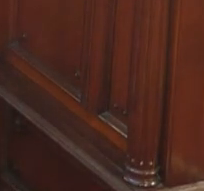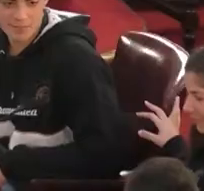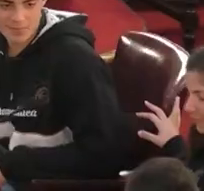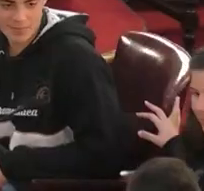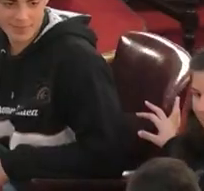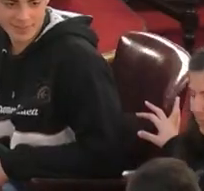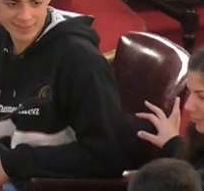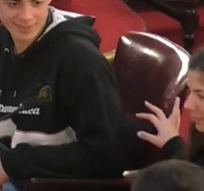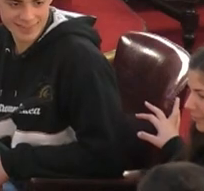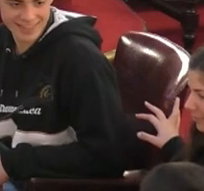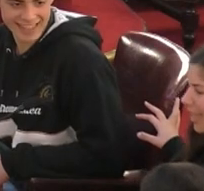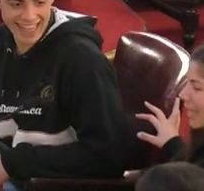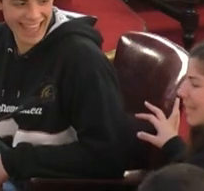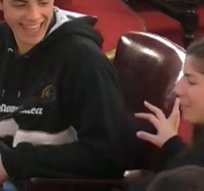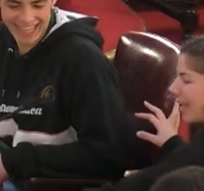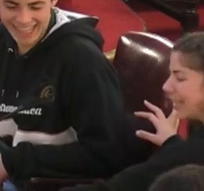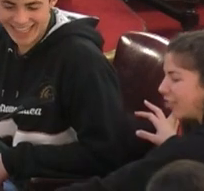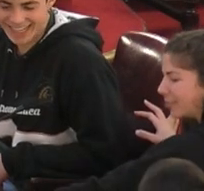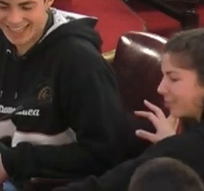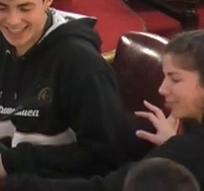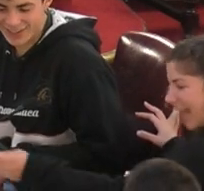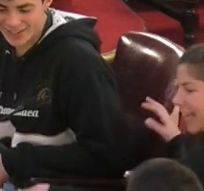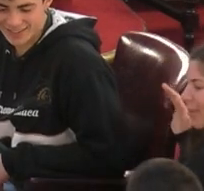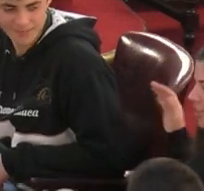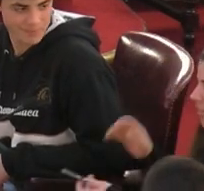Diputada Antonella Ceballos.